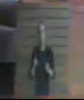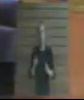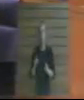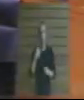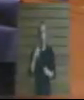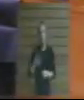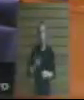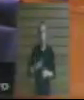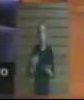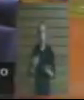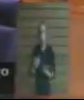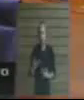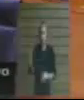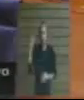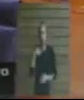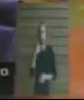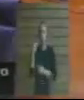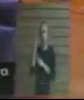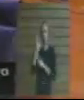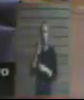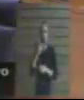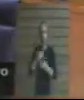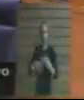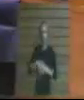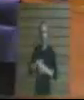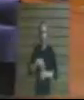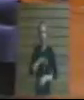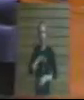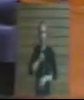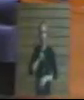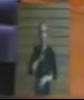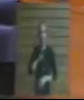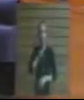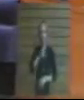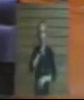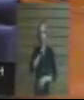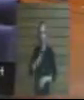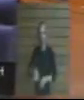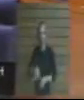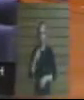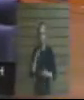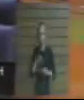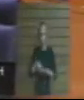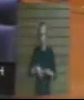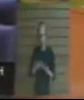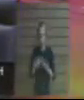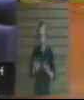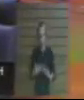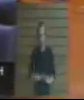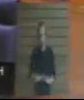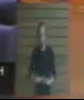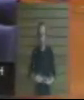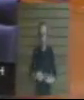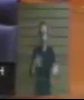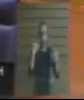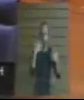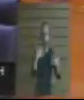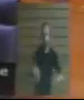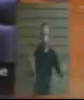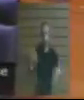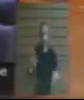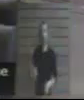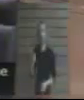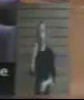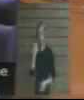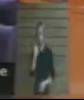unas declaraciones que hizo el portavoz de EH Bildu, el señor Araiz, que las voy a leer. El Gobierno se comprometió, fíjate, señora Barcos,